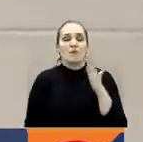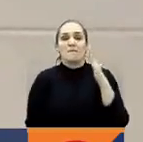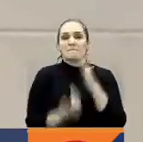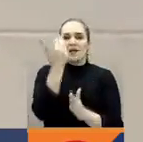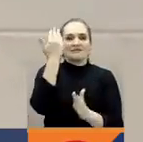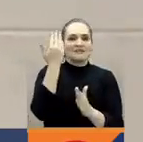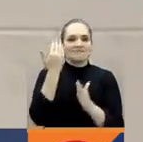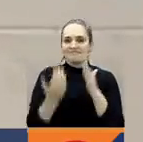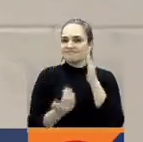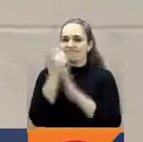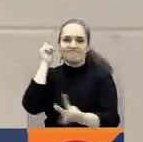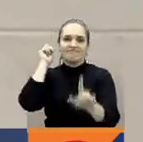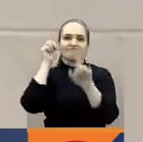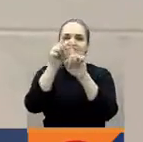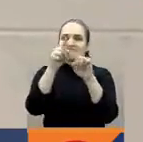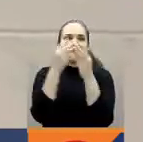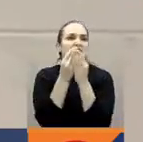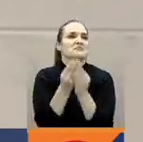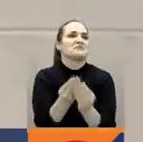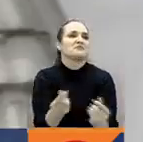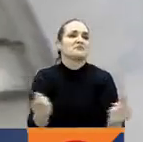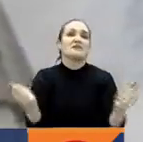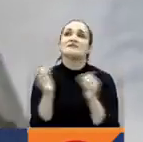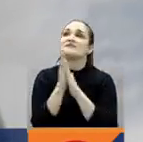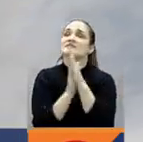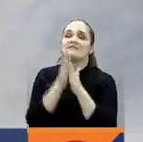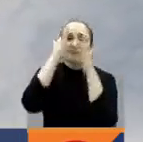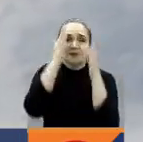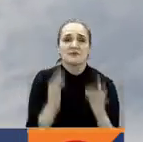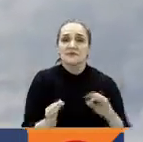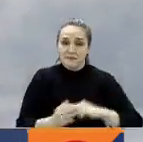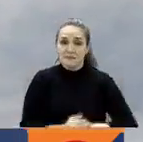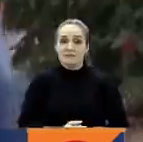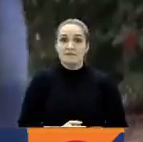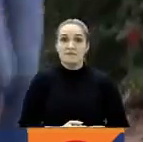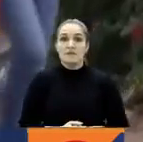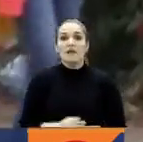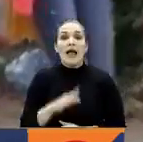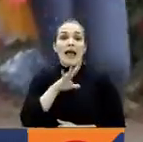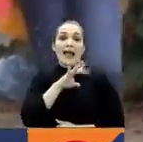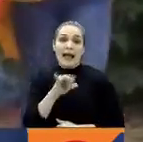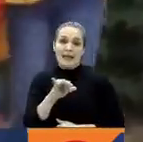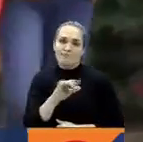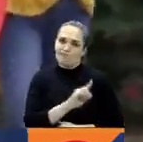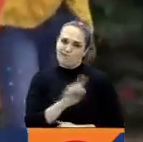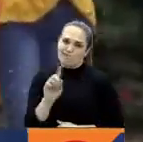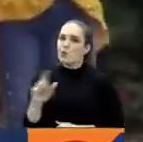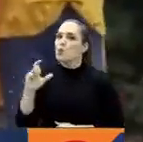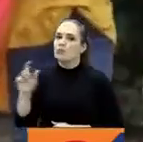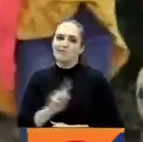esperanza, del final de esta pandemia. De las grandes capitales, solo Cali y Cúcuta no estarían cubiertos por las cifras.